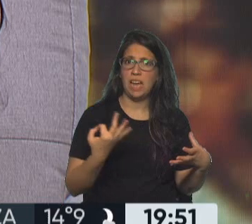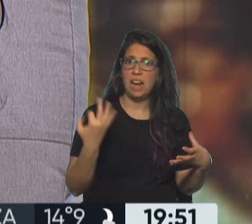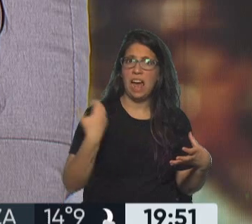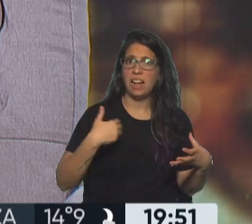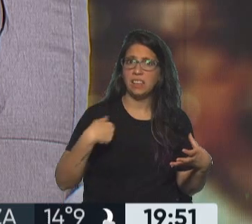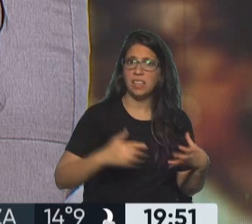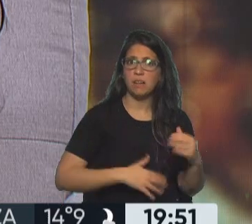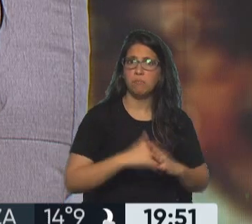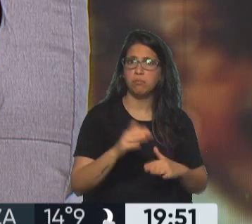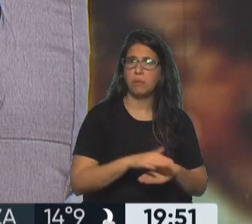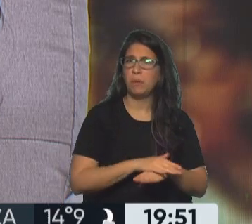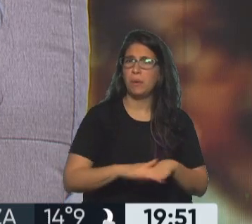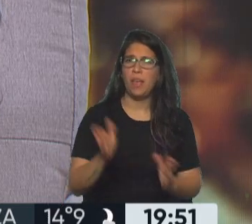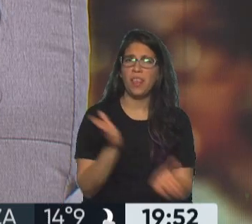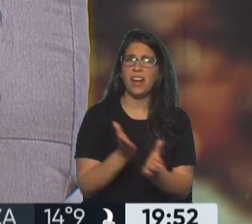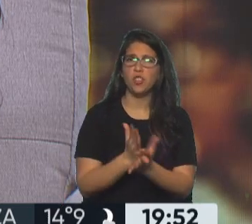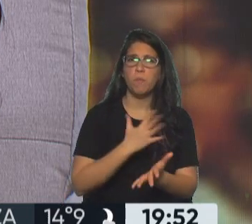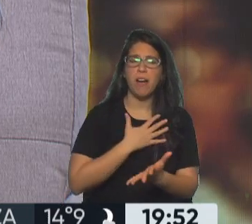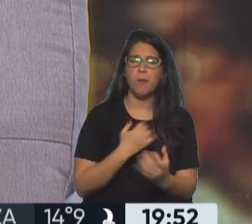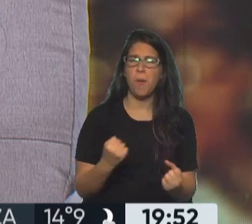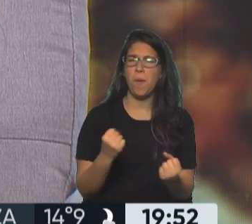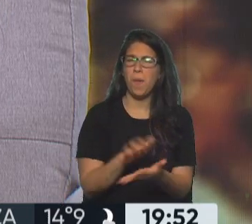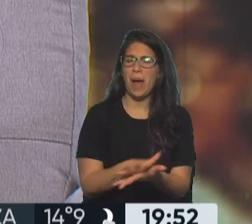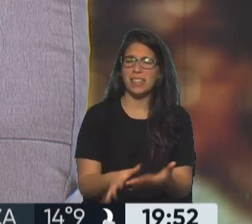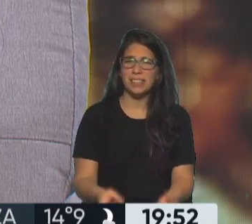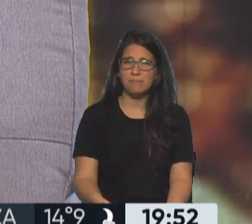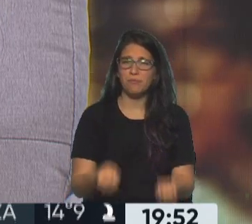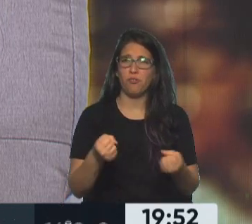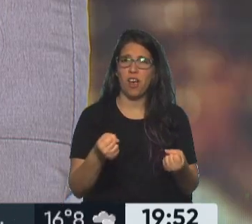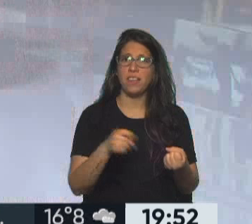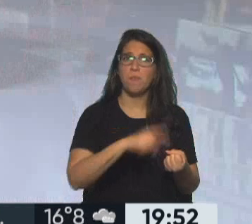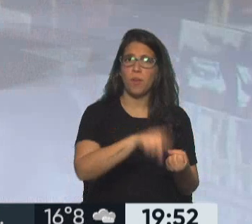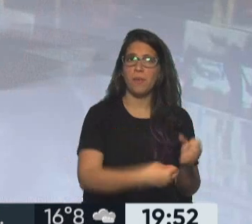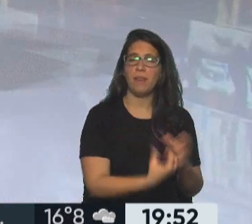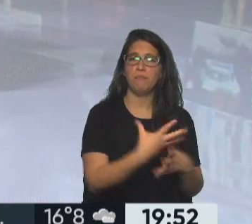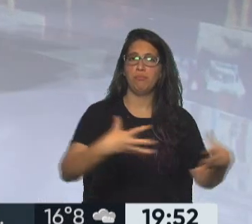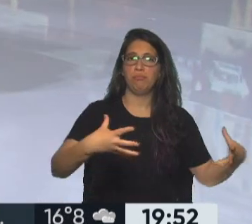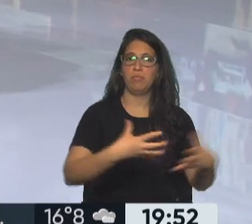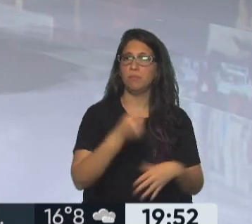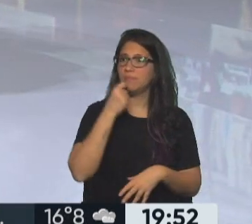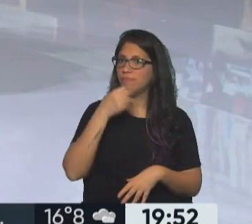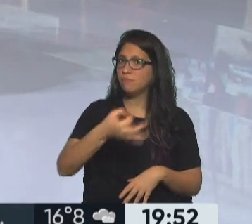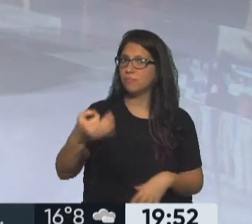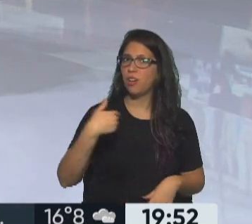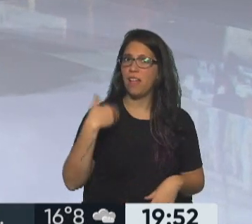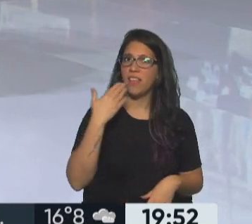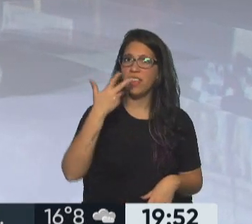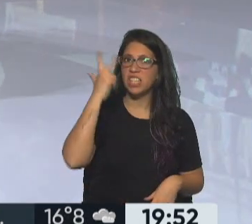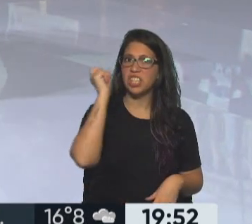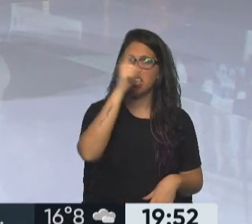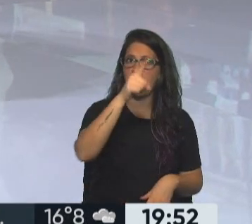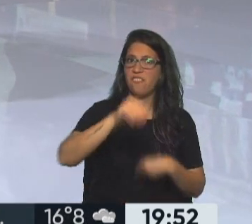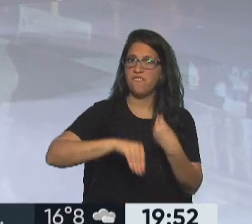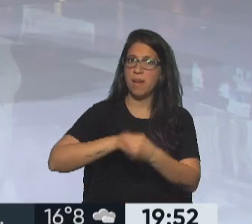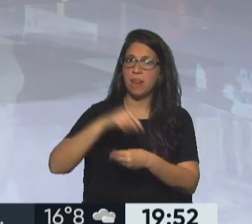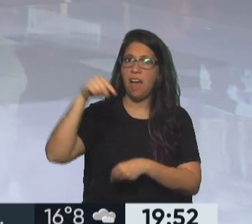ha construido un piso tan alto en materia de ¿Sabes derechos que es humanos. así? Yo esta tarde estuve con familiares de chilenos que recién